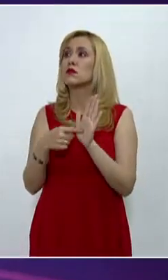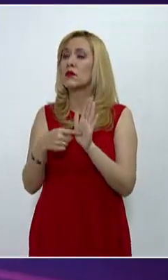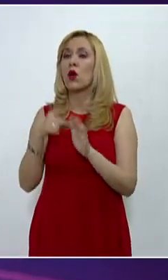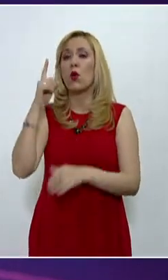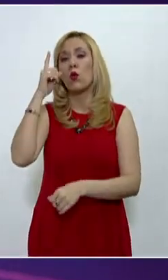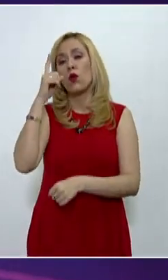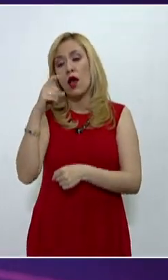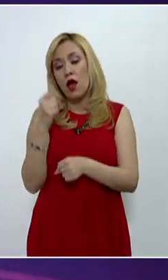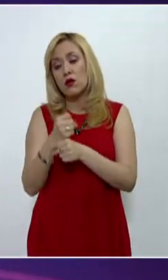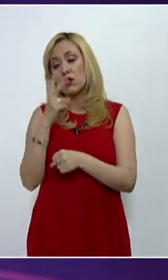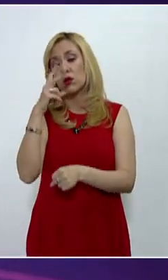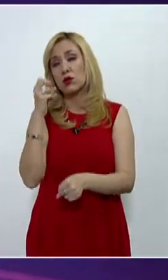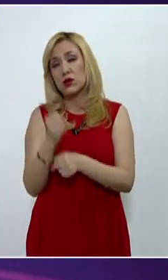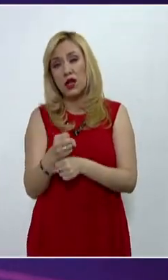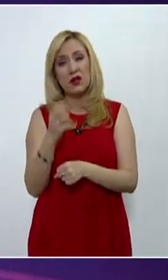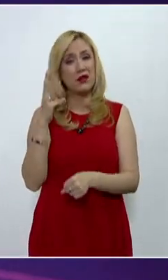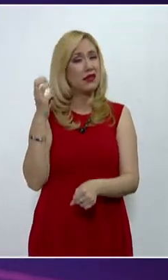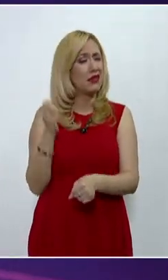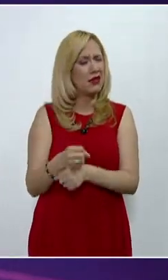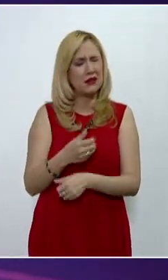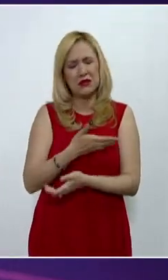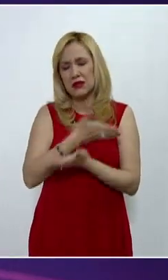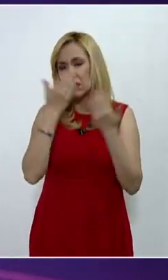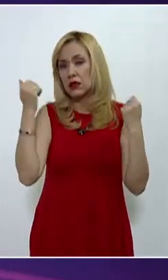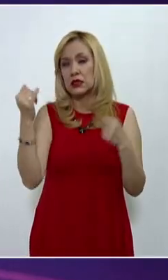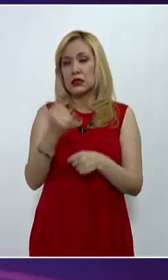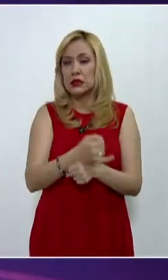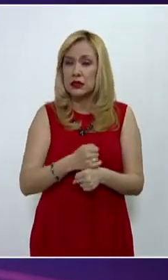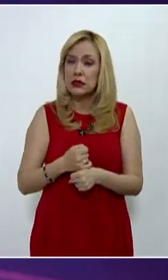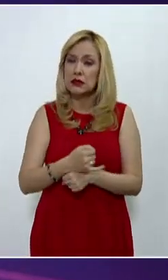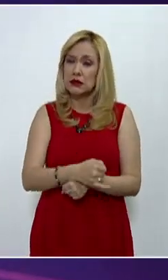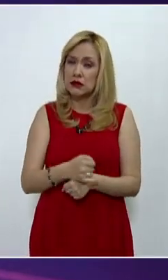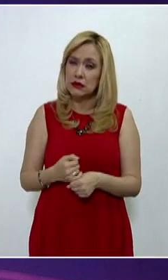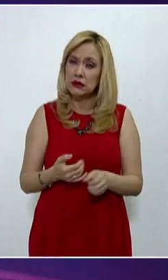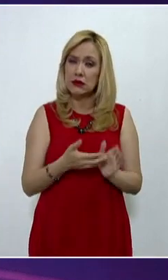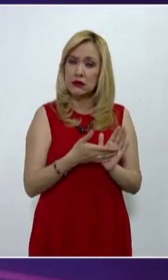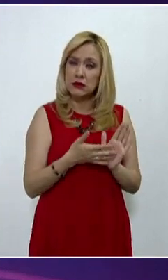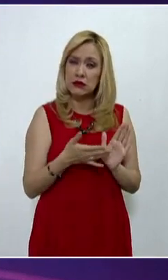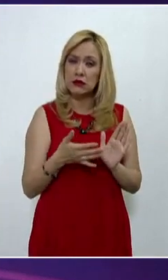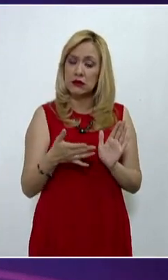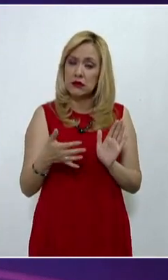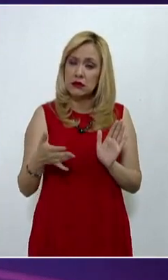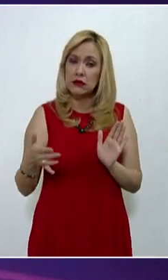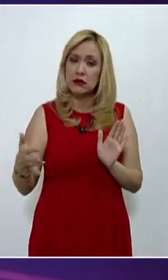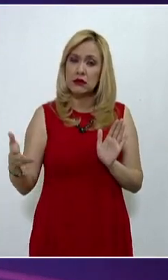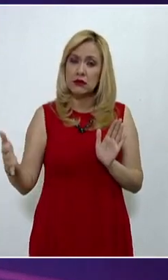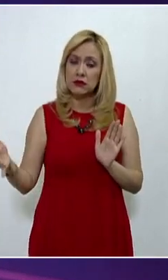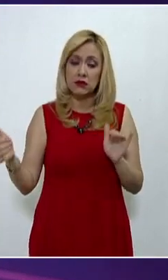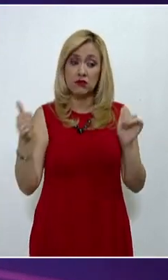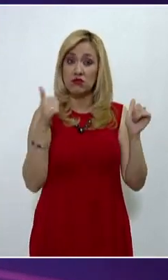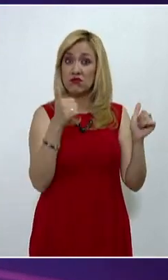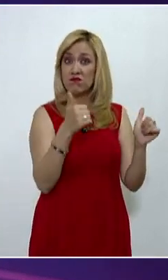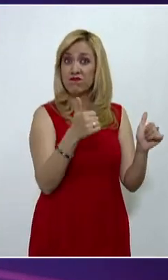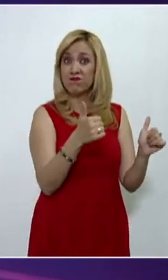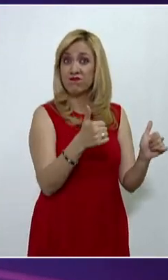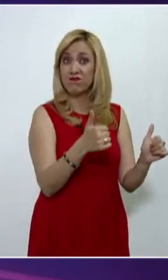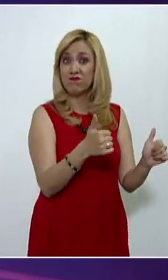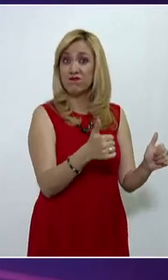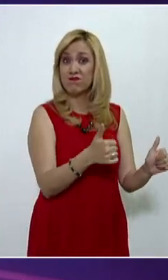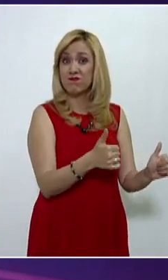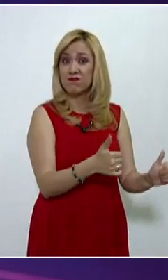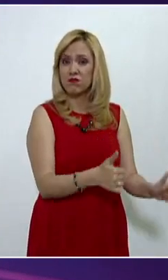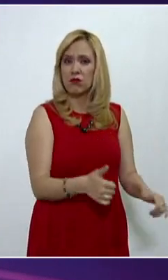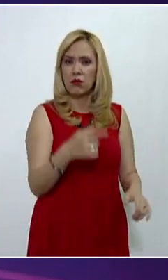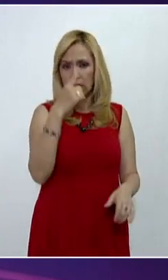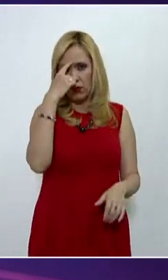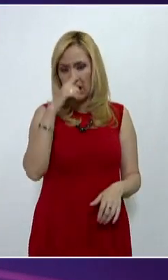1 año, 2 años, hasta mucho tiempo más. Y durante todo ese tiempo se detenía para investigar y permanecía detenido